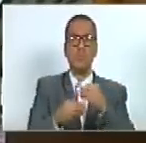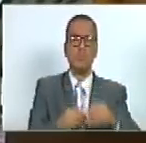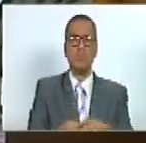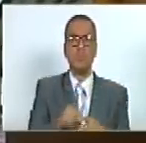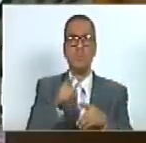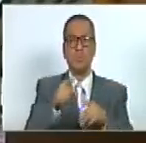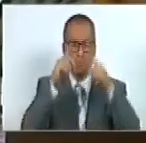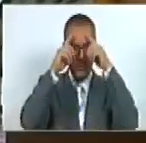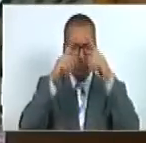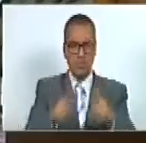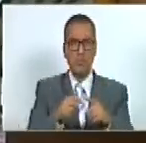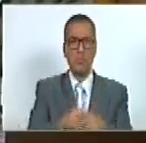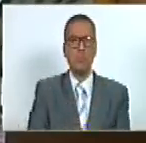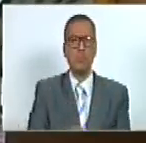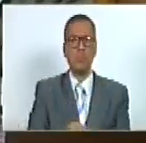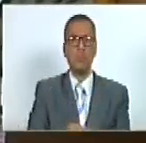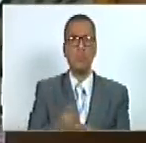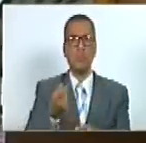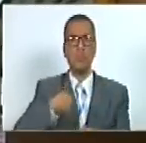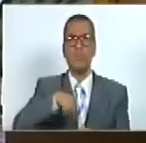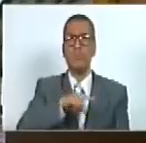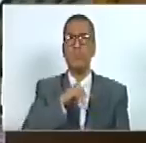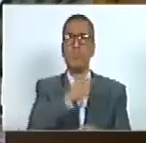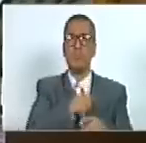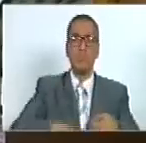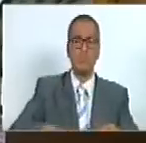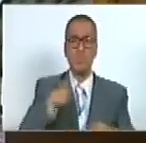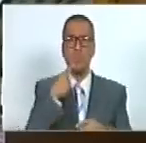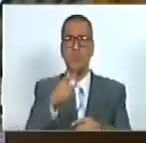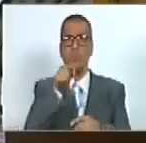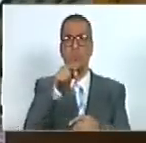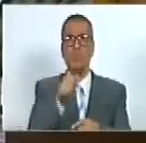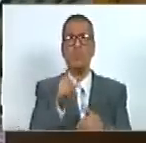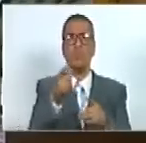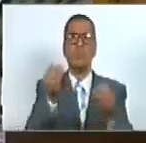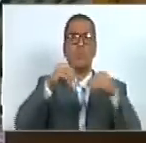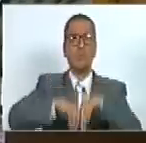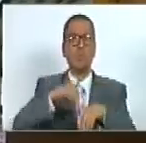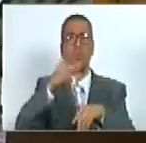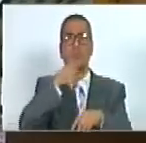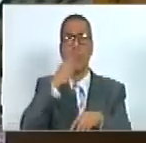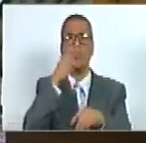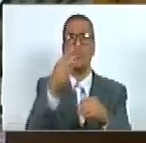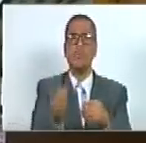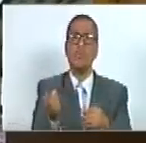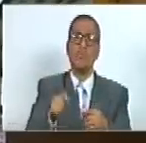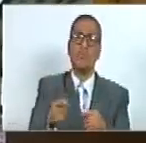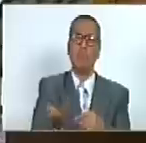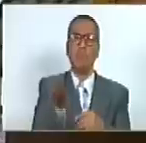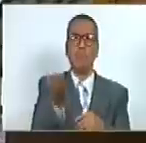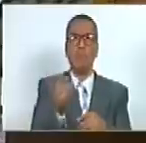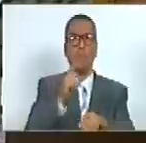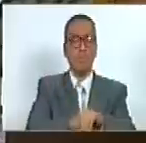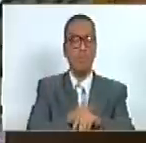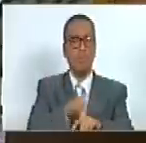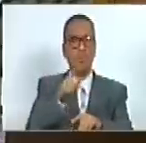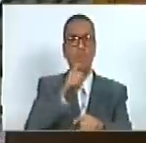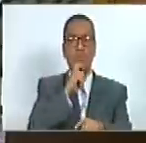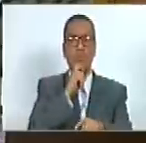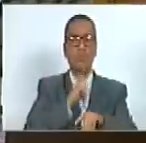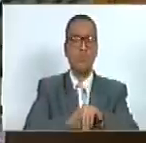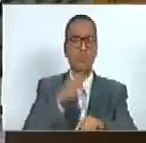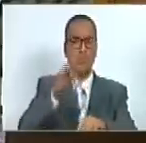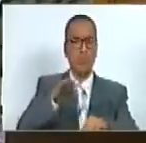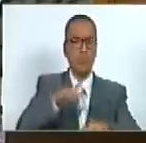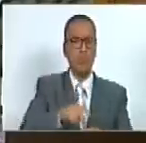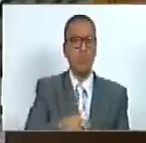deben tomarse decisiones. Señor presidente, creo que este es uno de los acuerdos políticos más importantes en estos tiempos tan complejos y tan